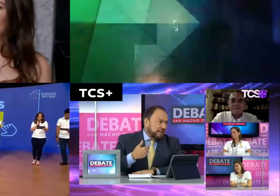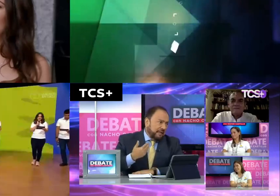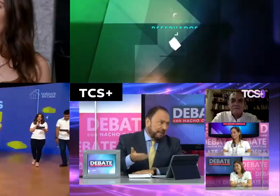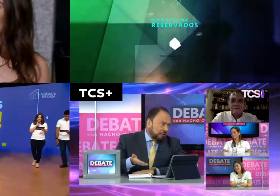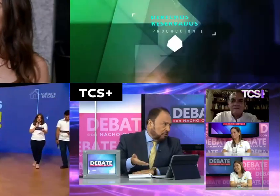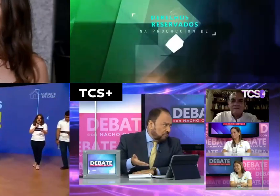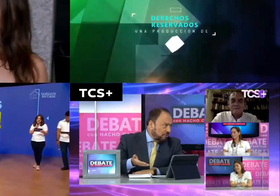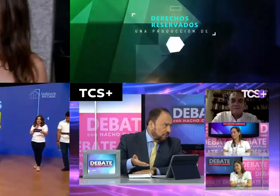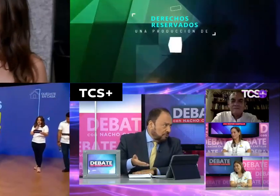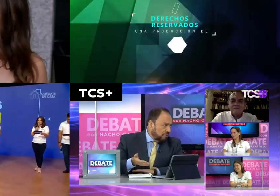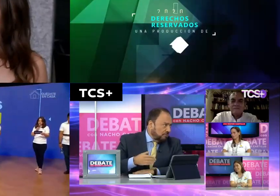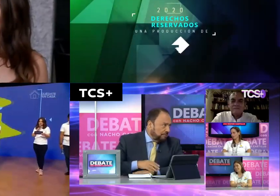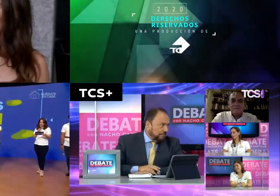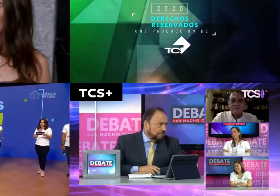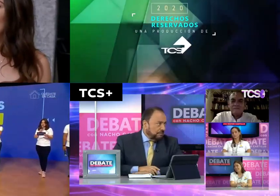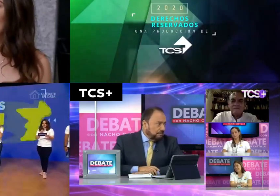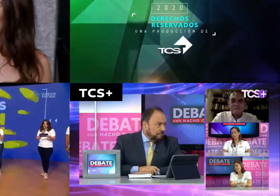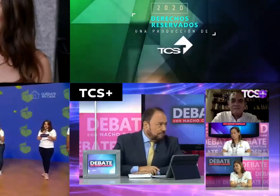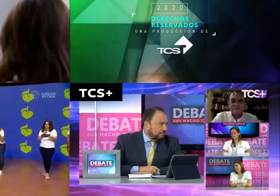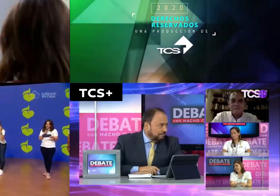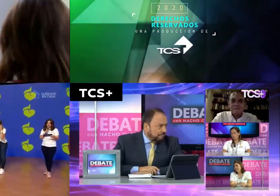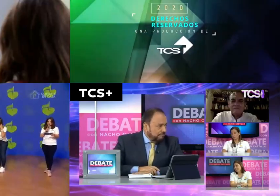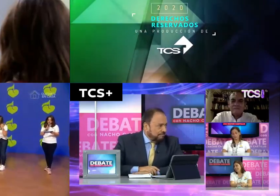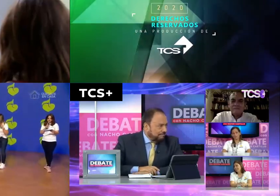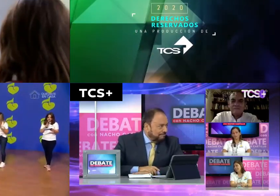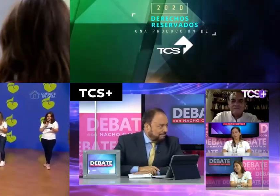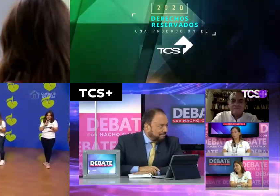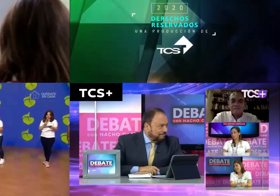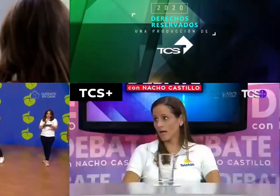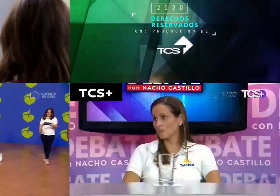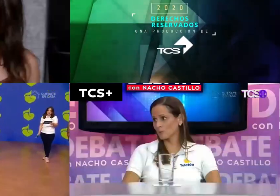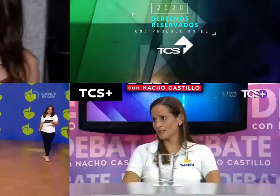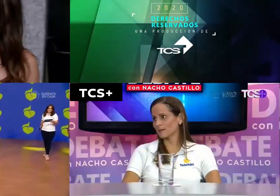Y a todos saliendo para iniciar